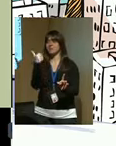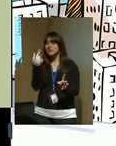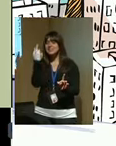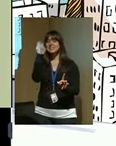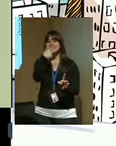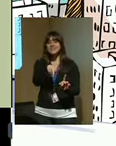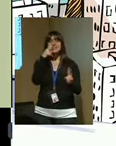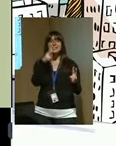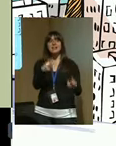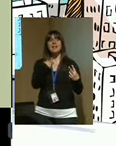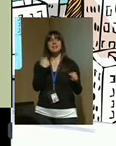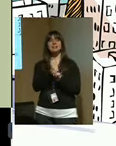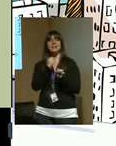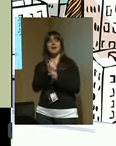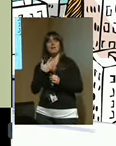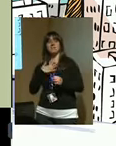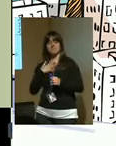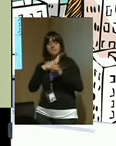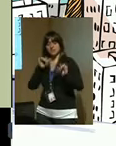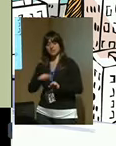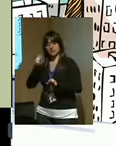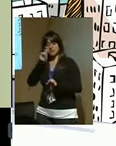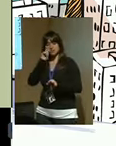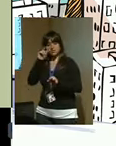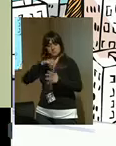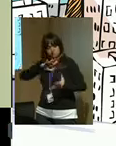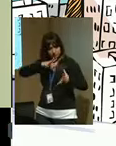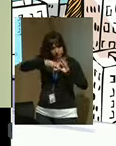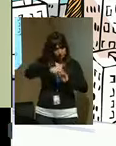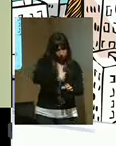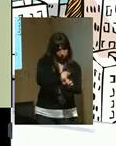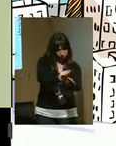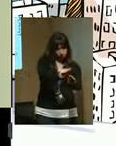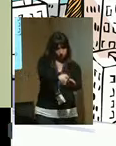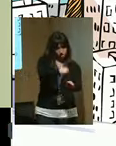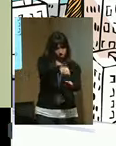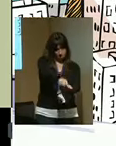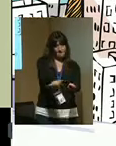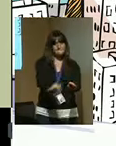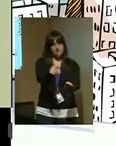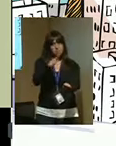y el trabajo de ellos la Defensoría del Turista en Puerto Iguazú y en Posadas.